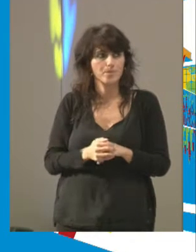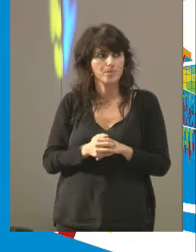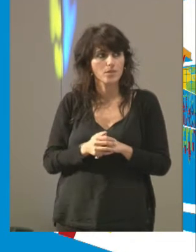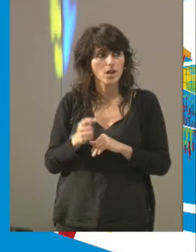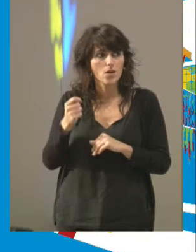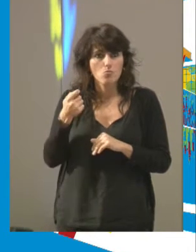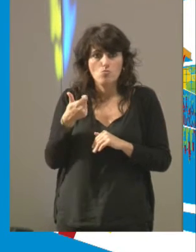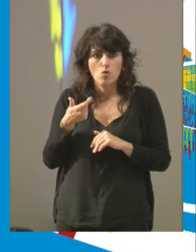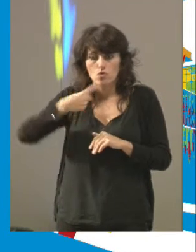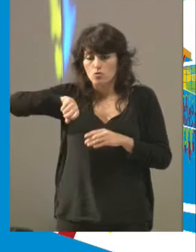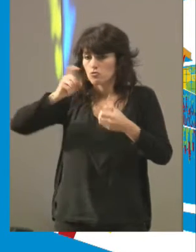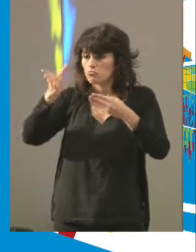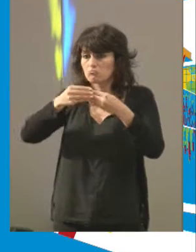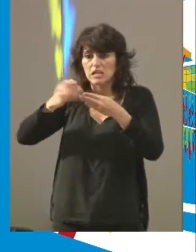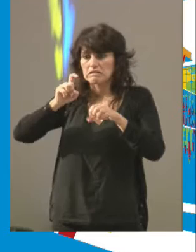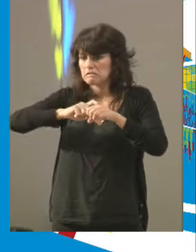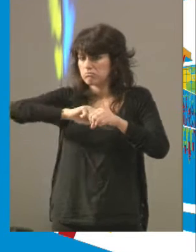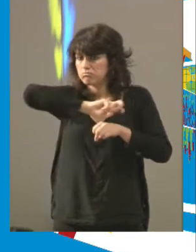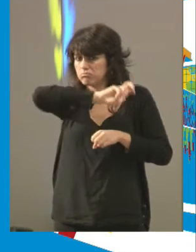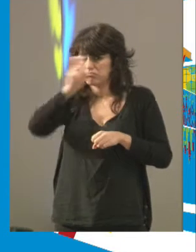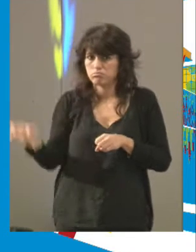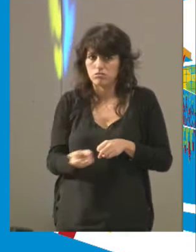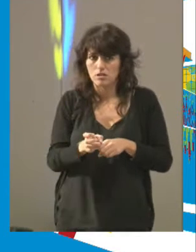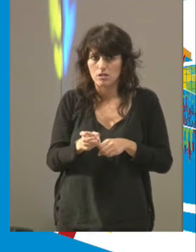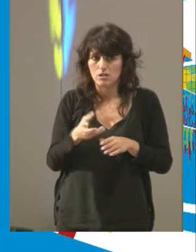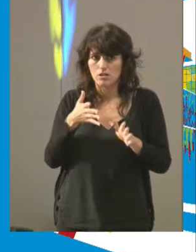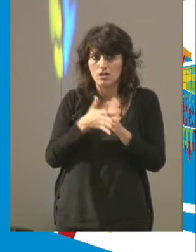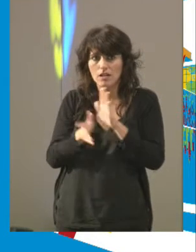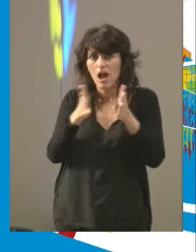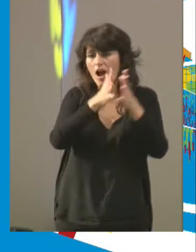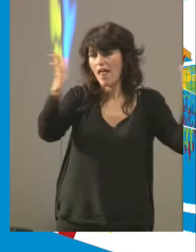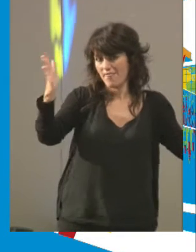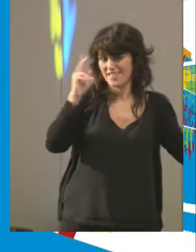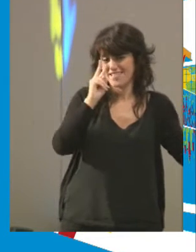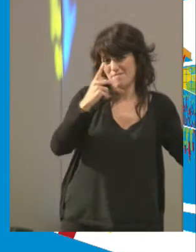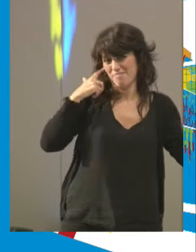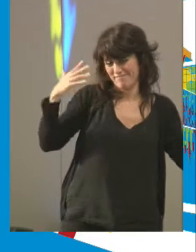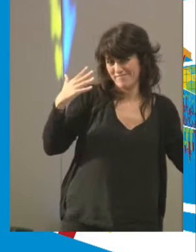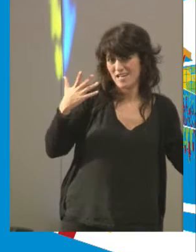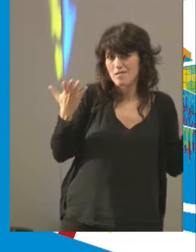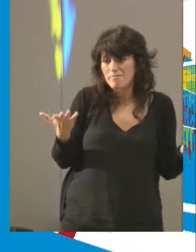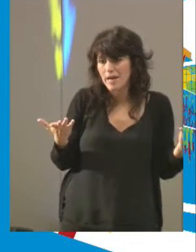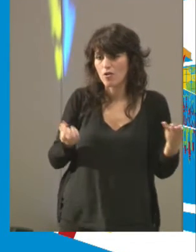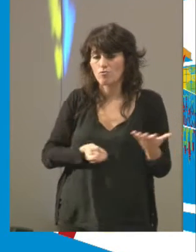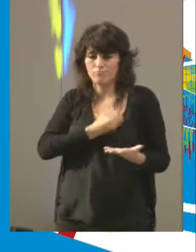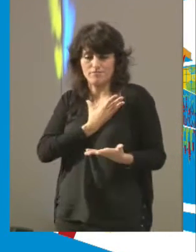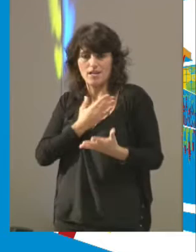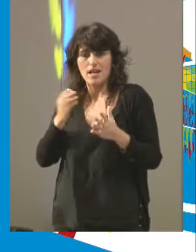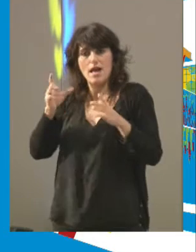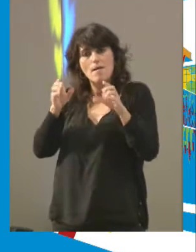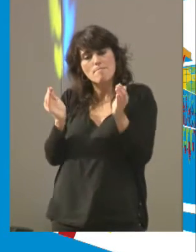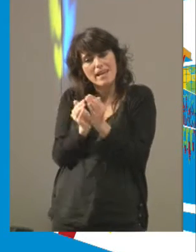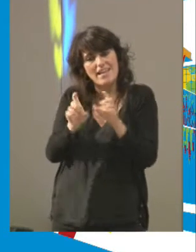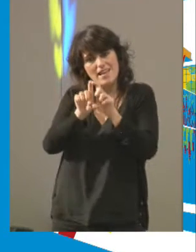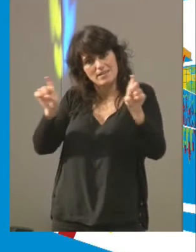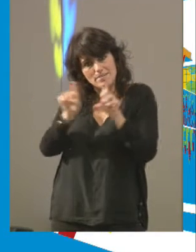poco, nosotros tenemos clientes de todo tipo. Aquí los grandes son los que brillan más, pero nosotros, claro, tenemos vocación de las pymes aragonesas